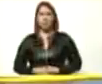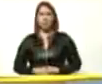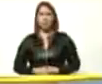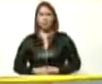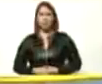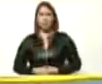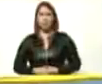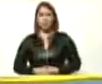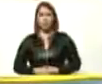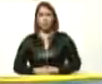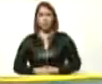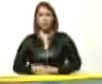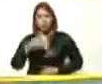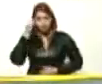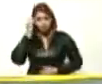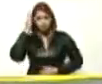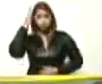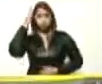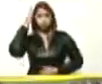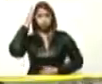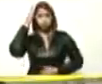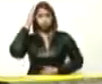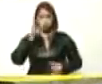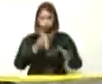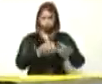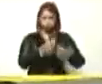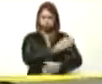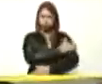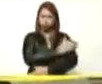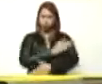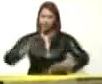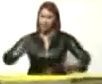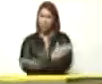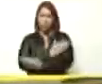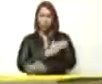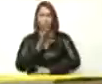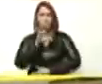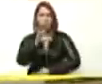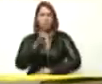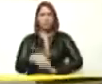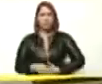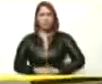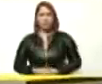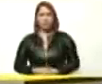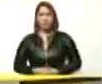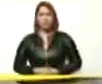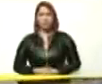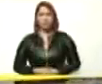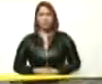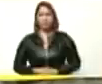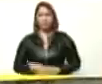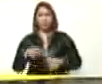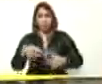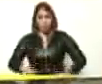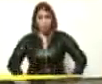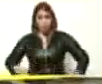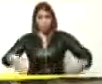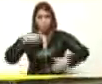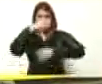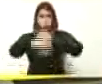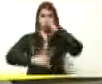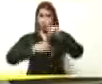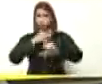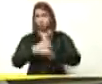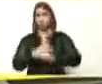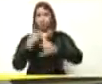que fue capaz, de arrebatarle a la nación, sus riquezas internacionales, sus